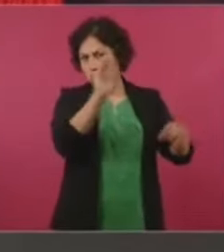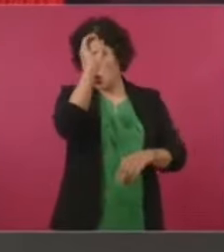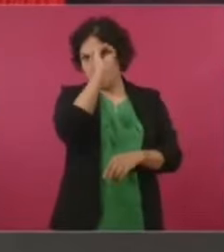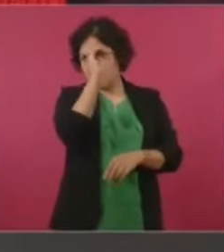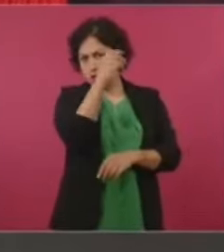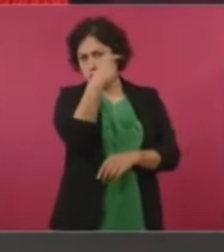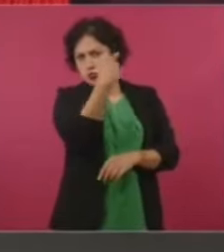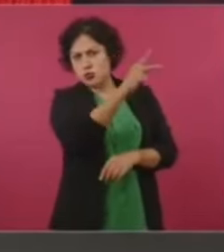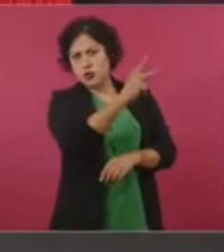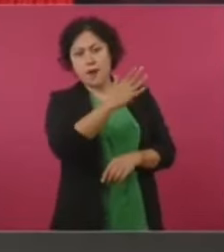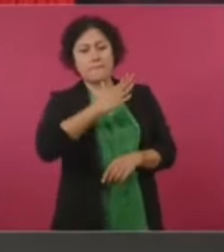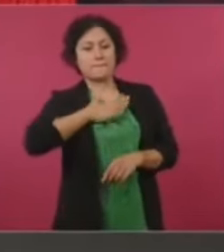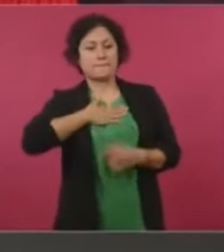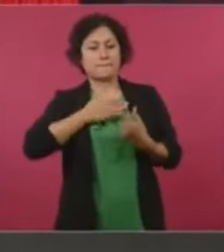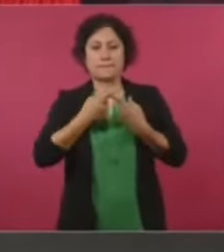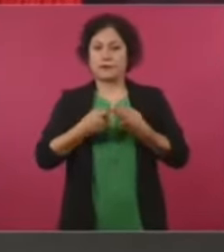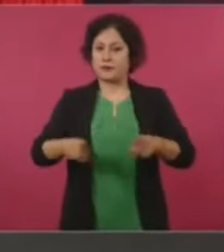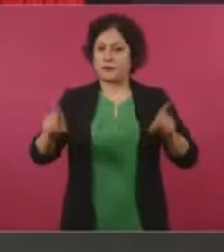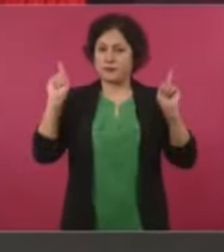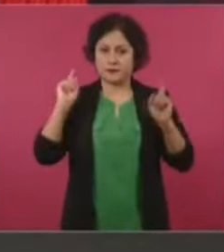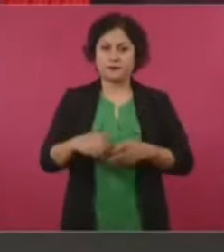compartimos.